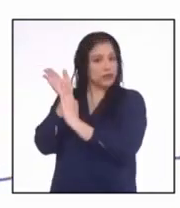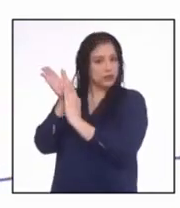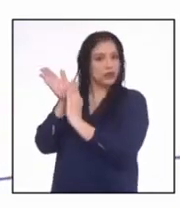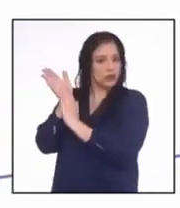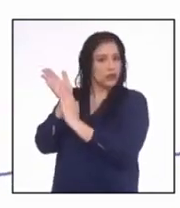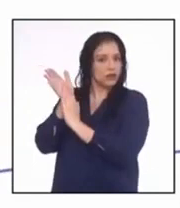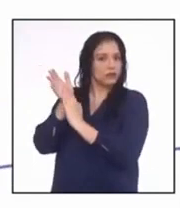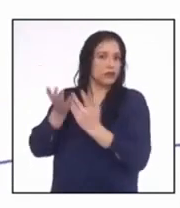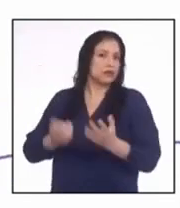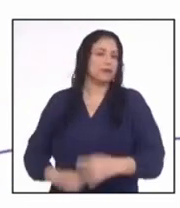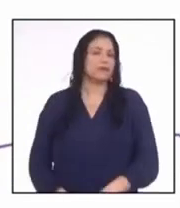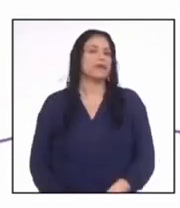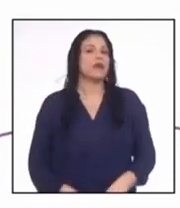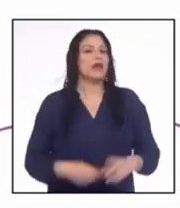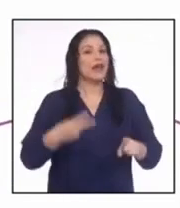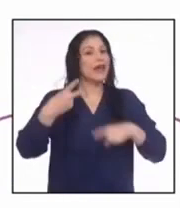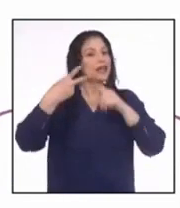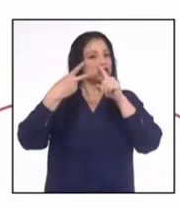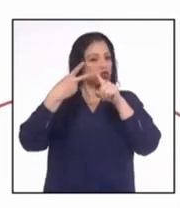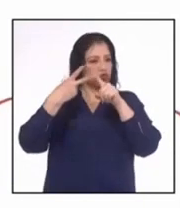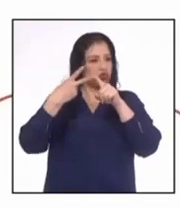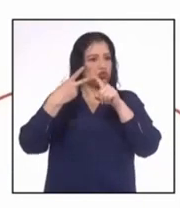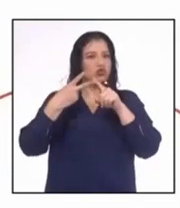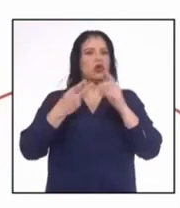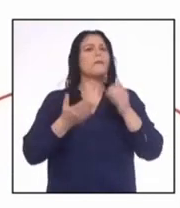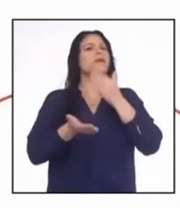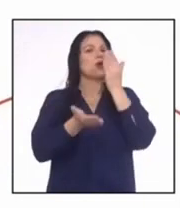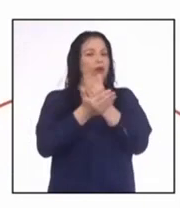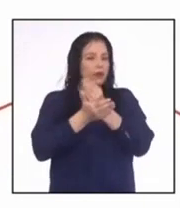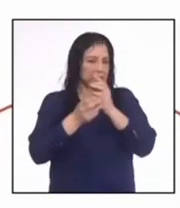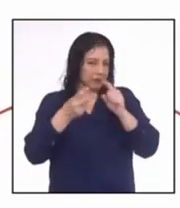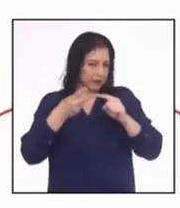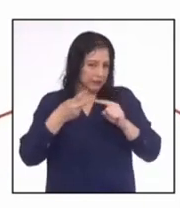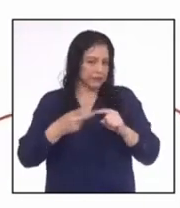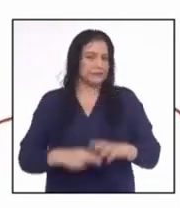Pueblo. 2. Los problemas.